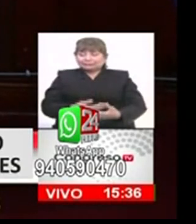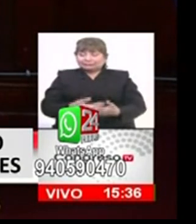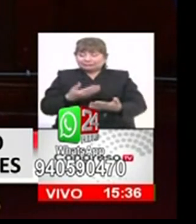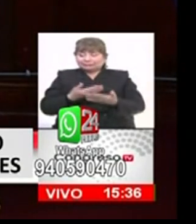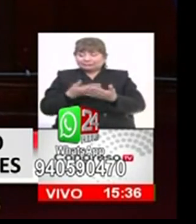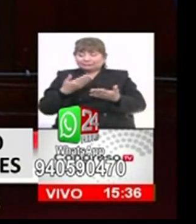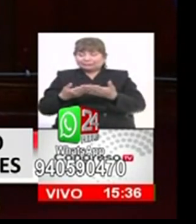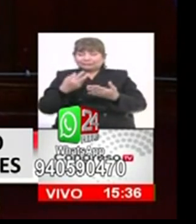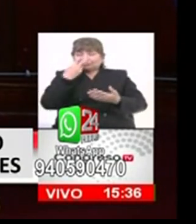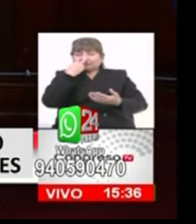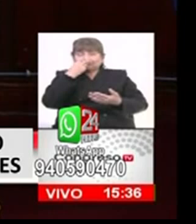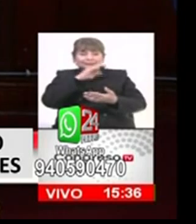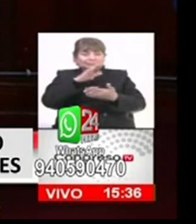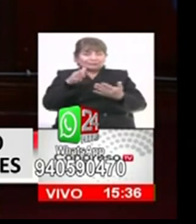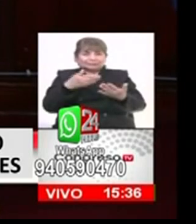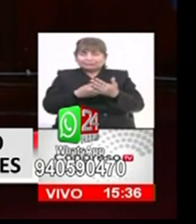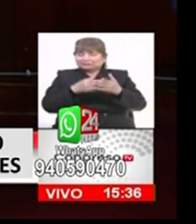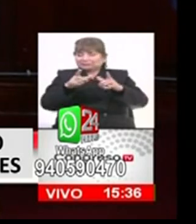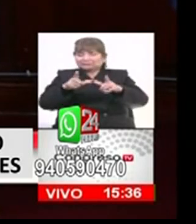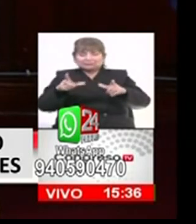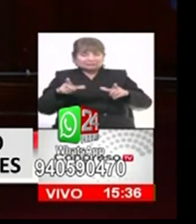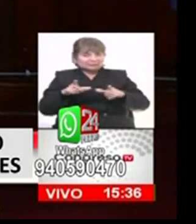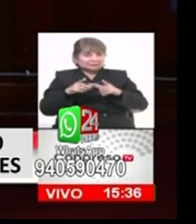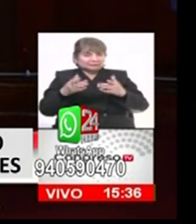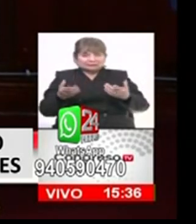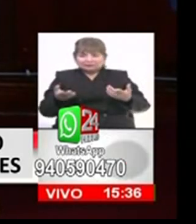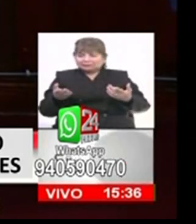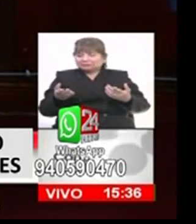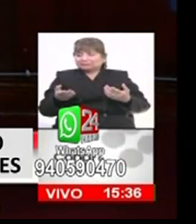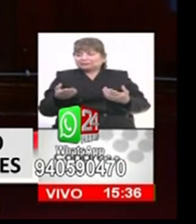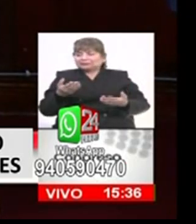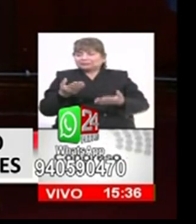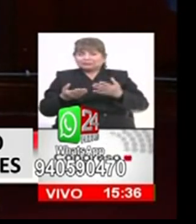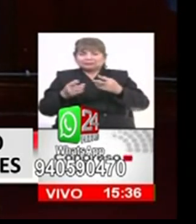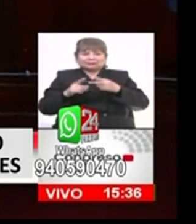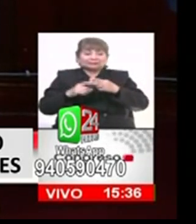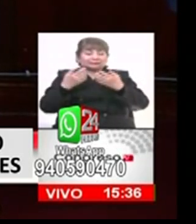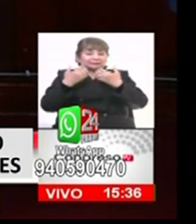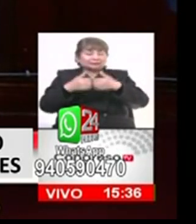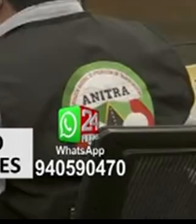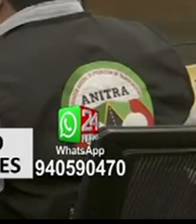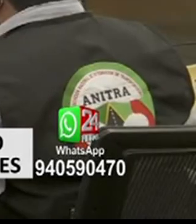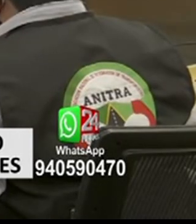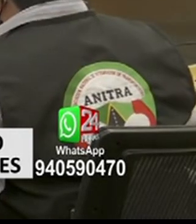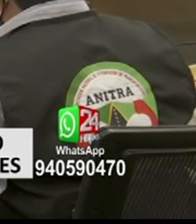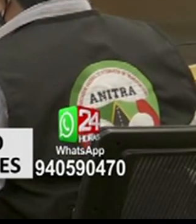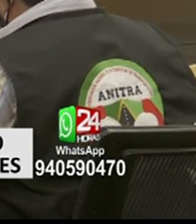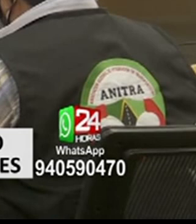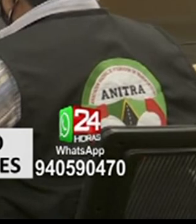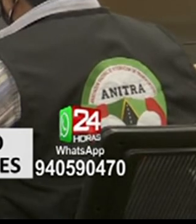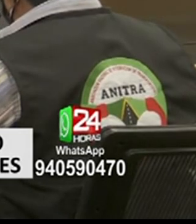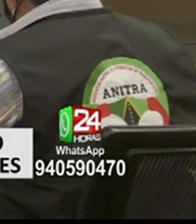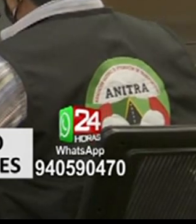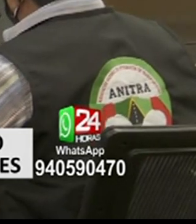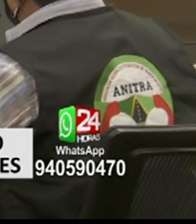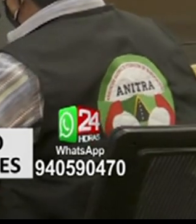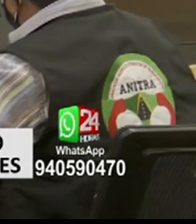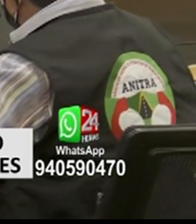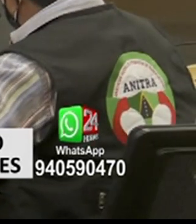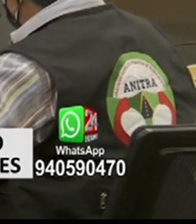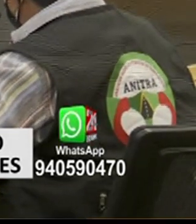vamos a ver en todo sitio ello. Hay empresarios que hacen lobby